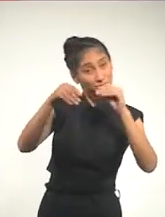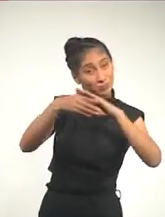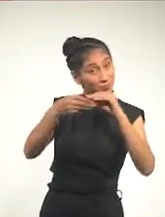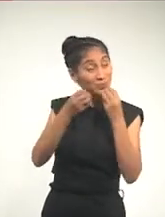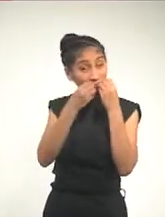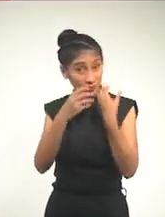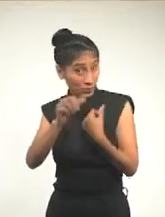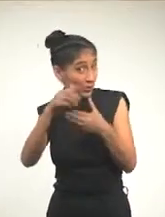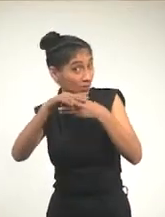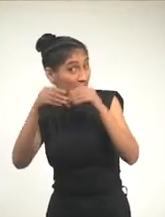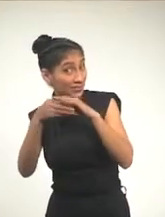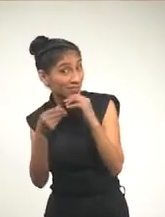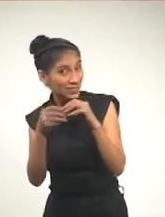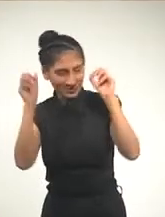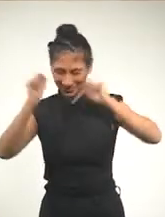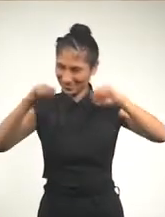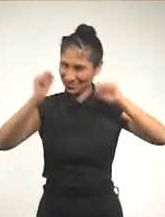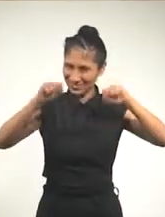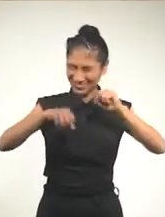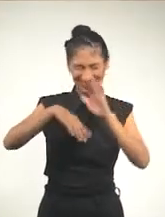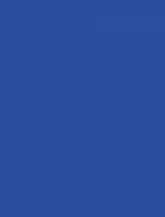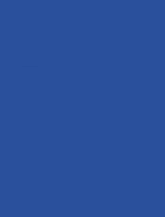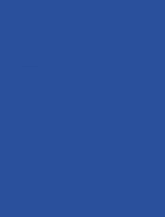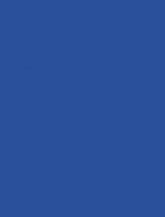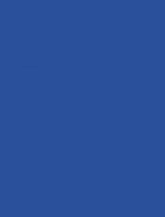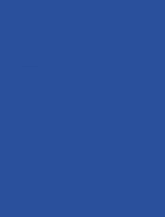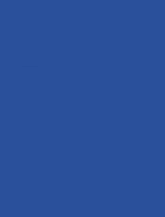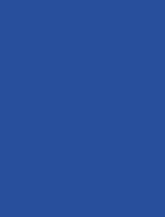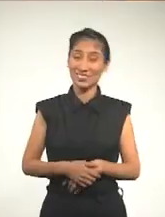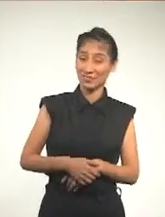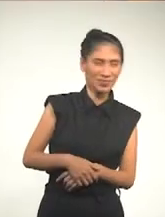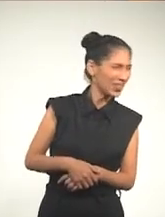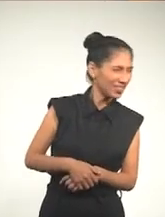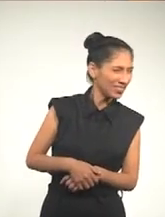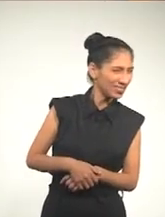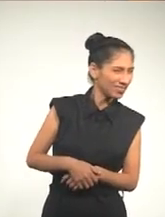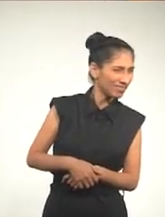¡Qué linda historia! ¿Tienes más historias, Calcetín? ¡Uy, sí tengo más!